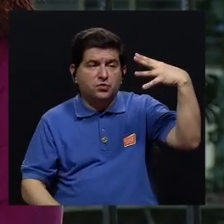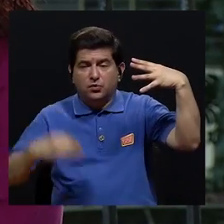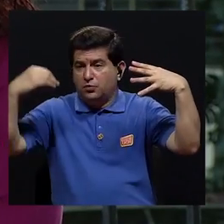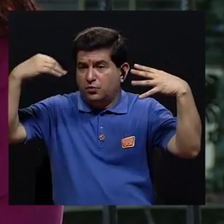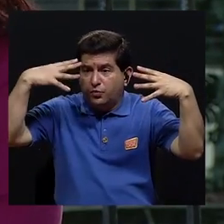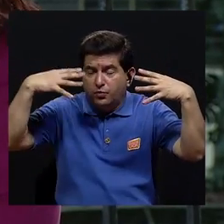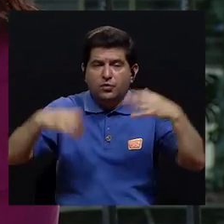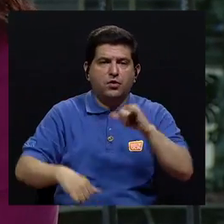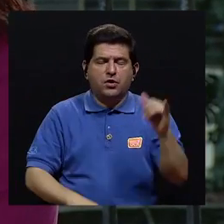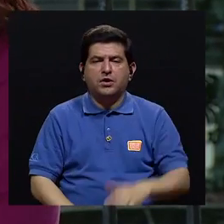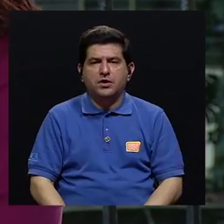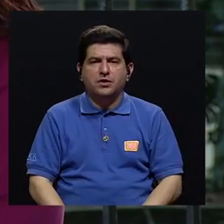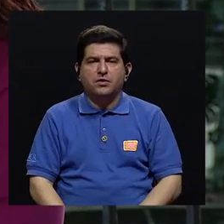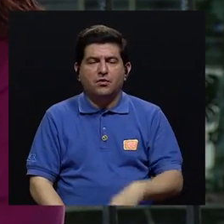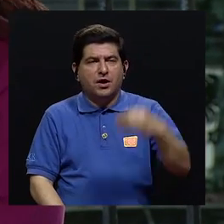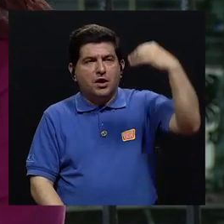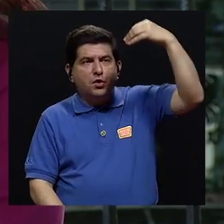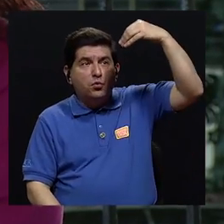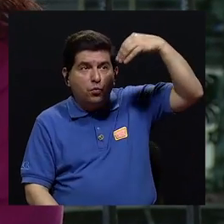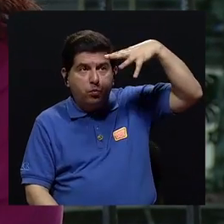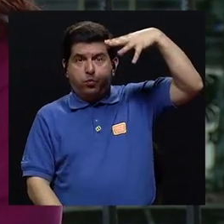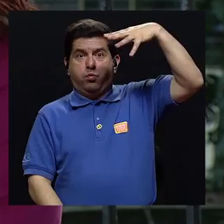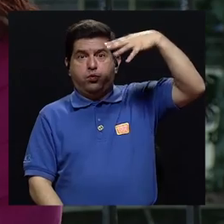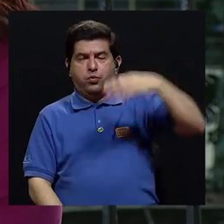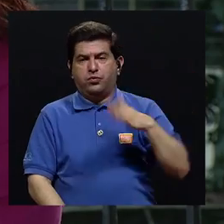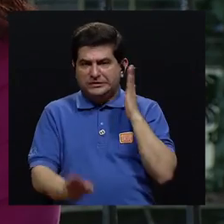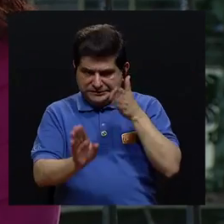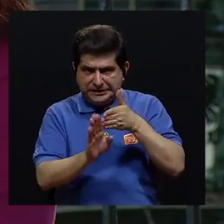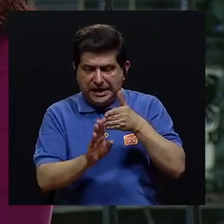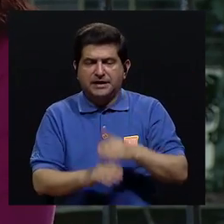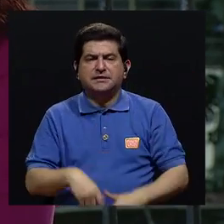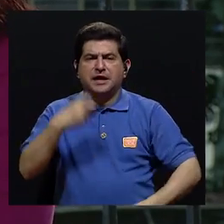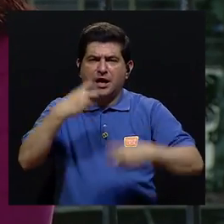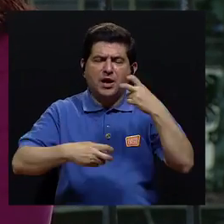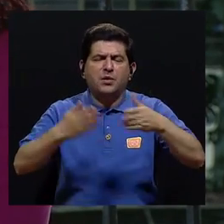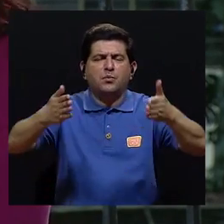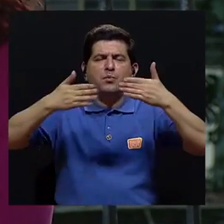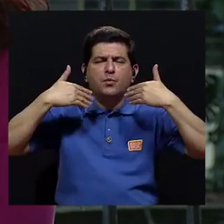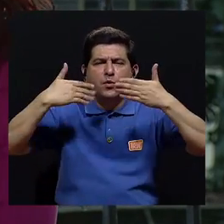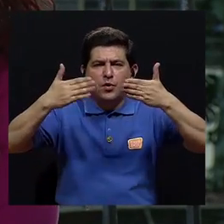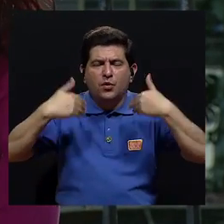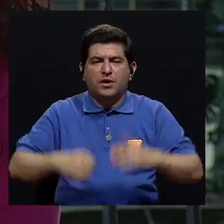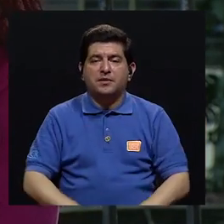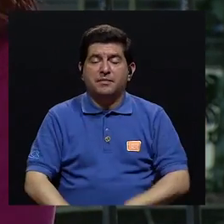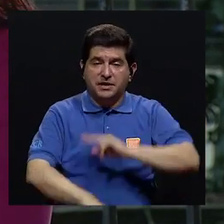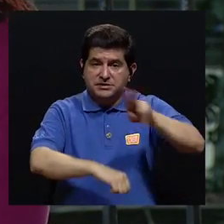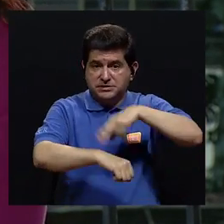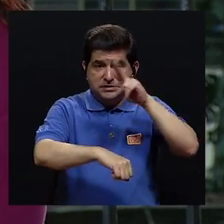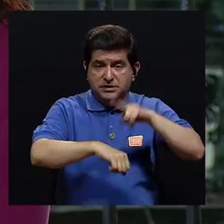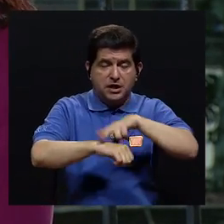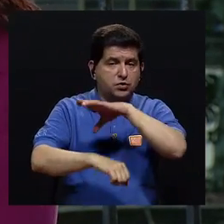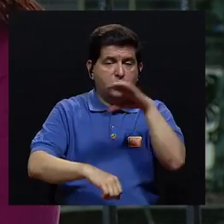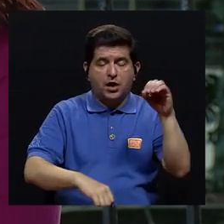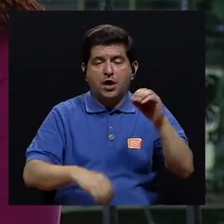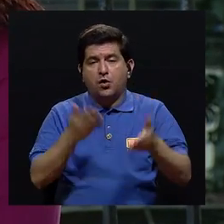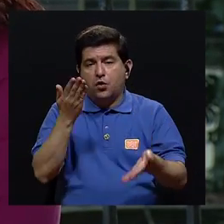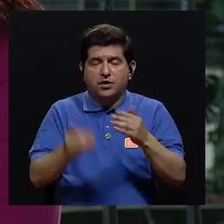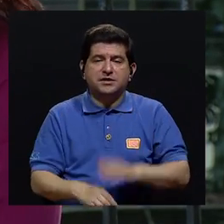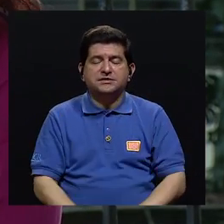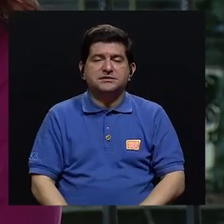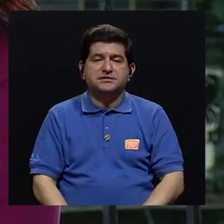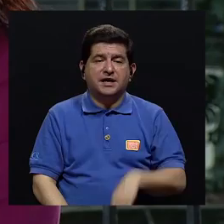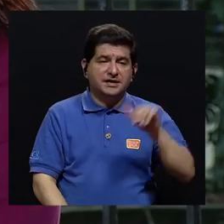iluminación, hasta la misma radiación solar, problemas de ventilación, ya sea por ventilación natural o